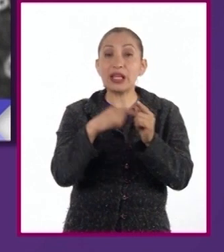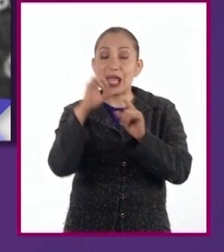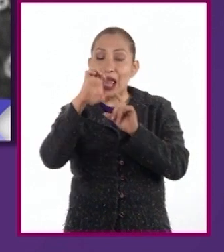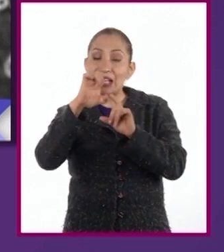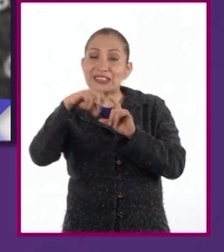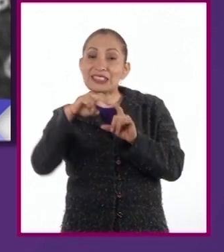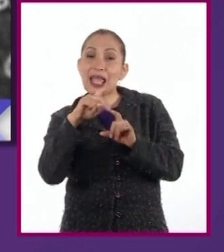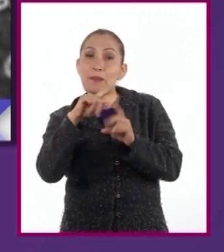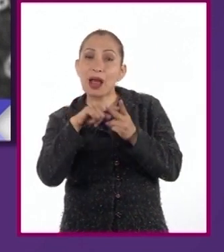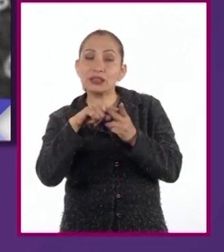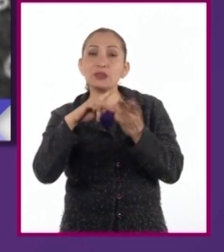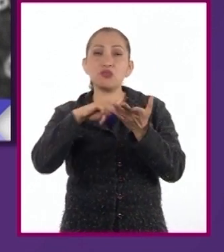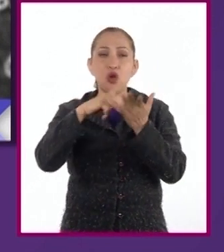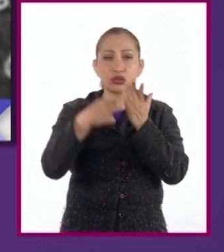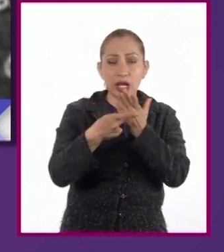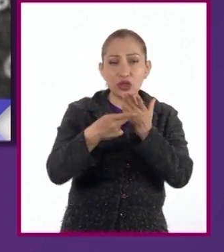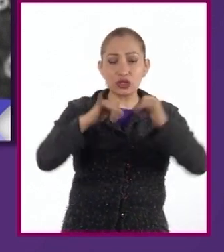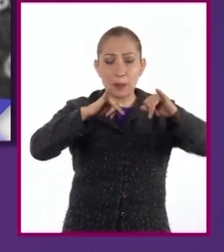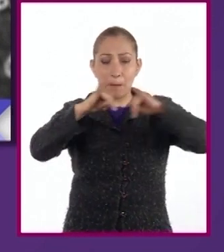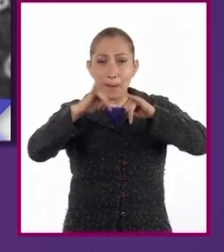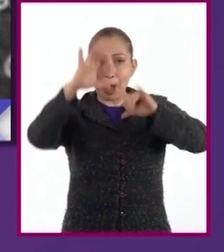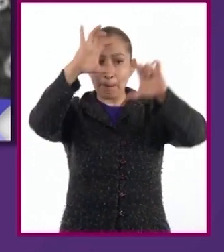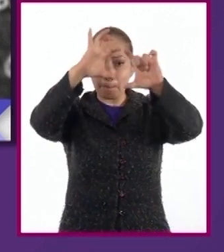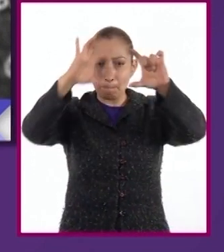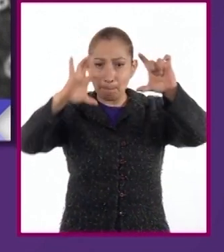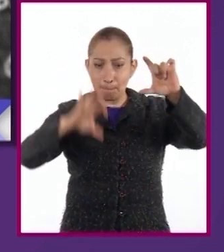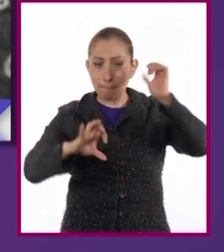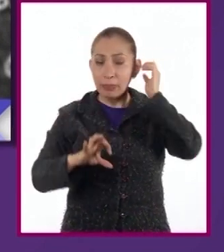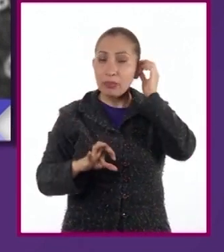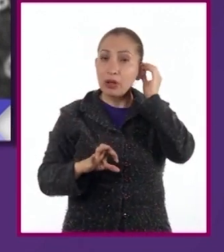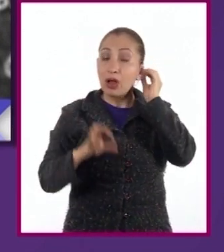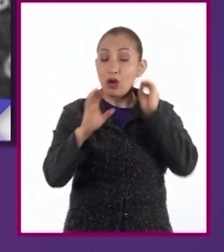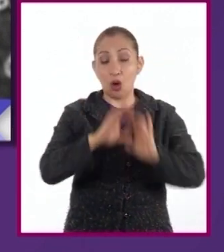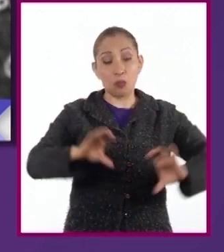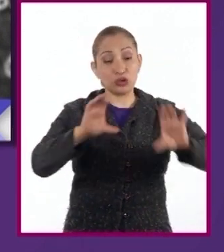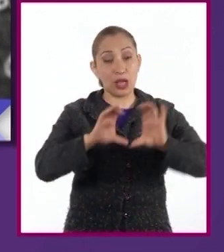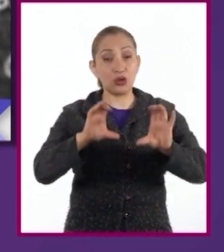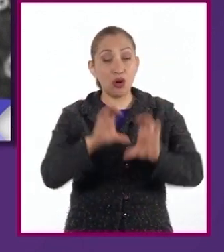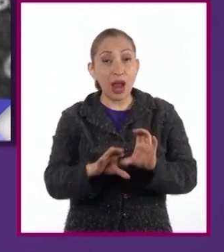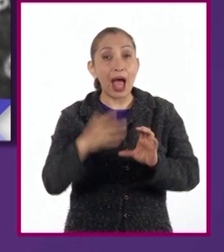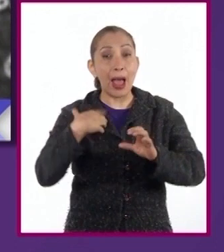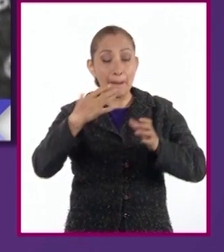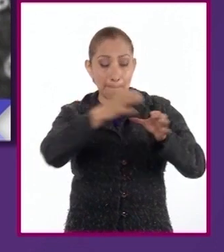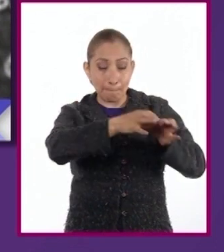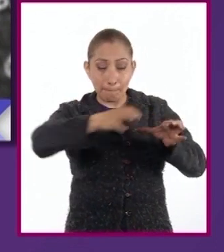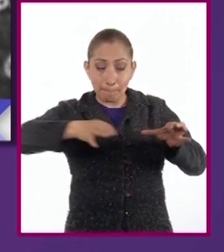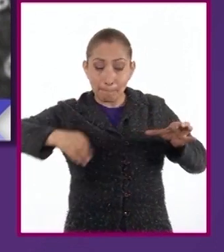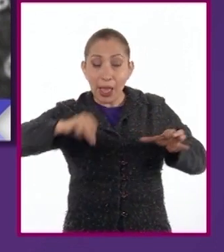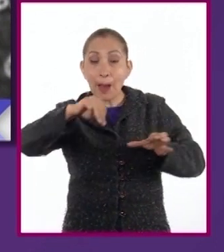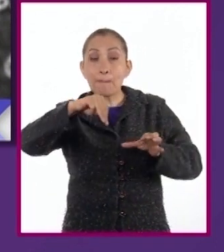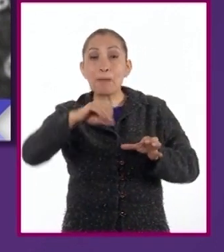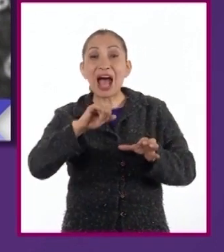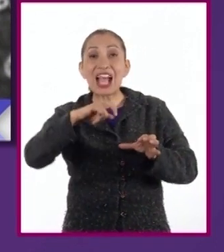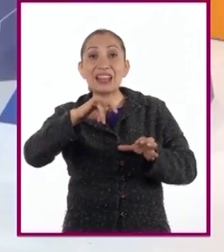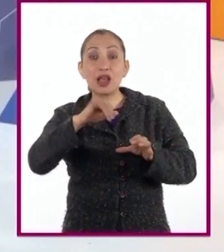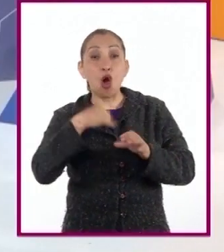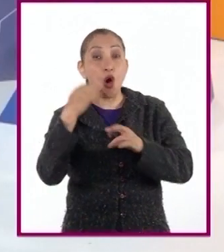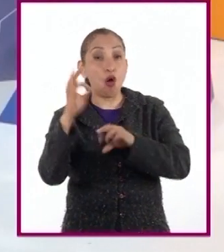esquemas, prototipos, mapas mentales, simulaciones por computadora, maquetas o fórmulas